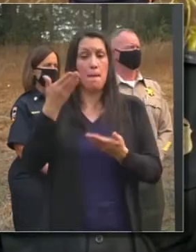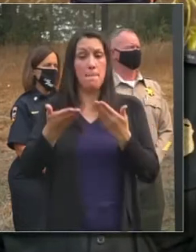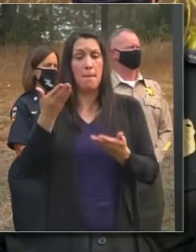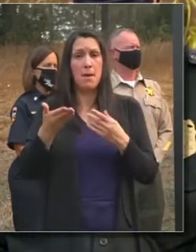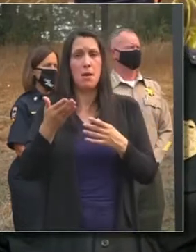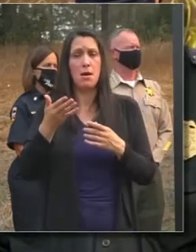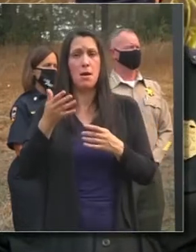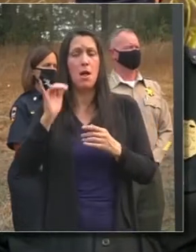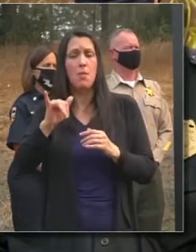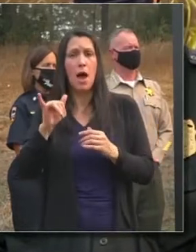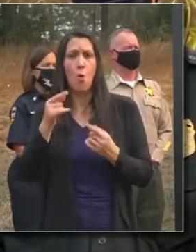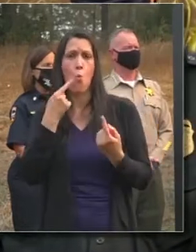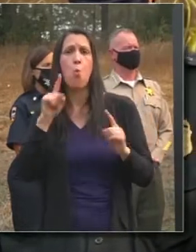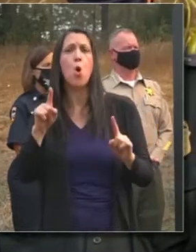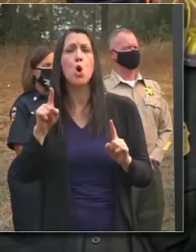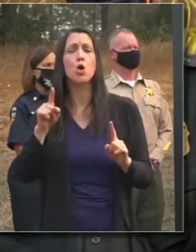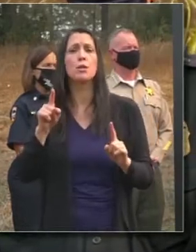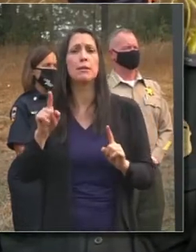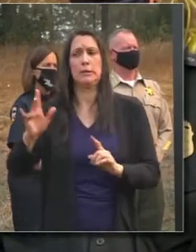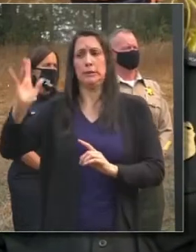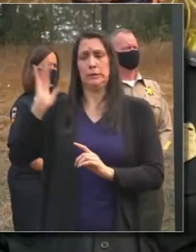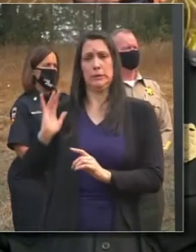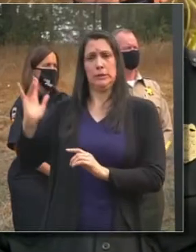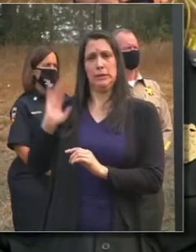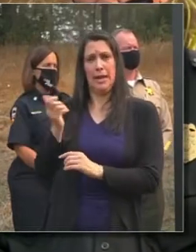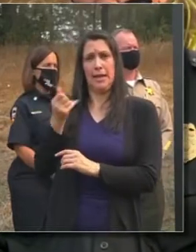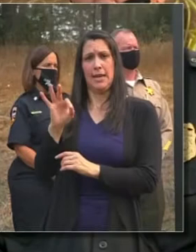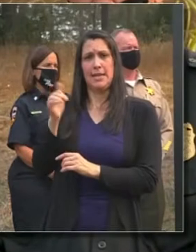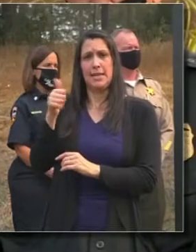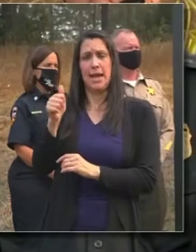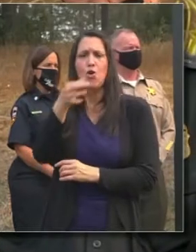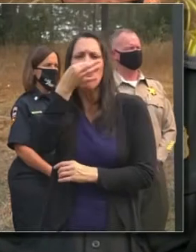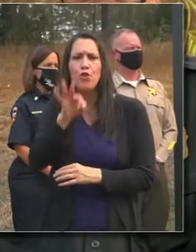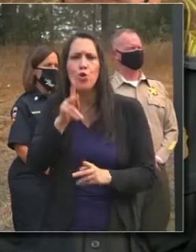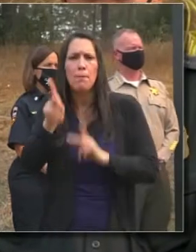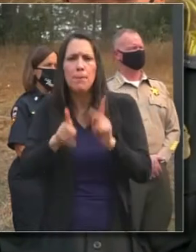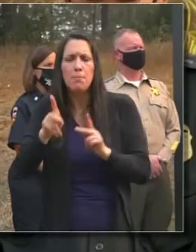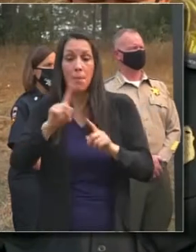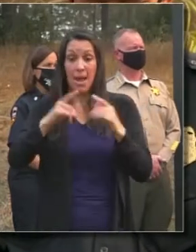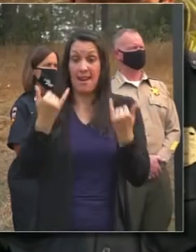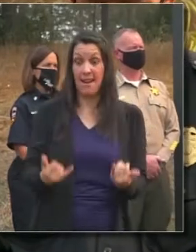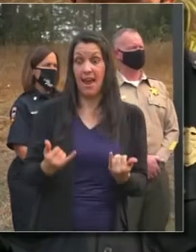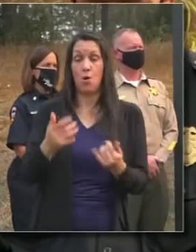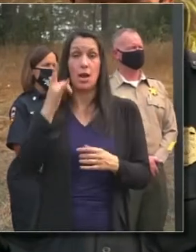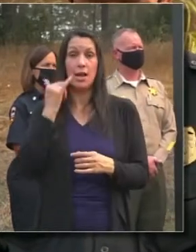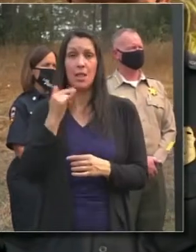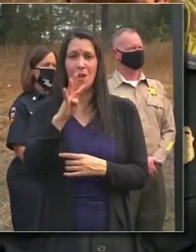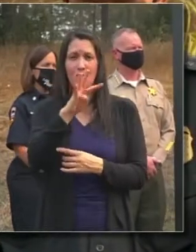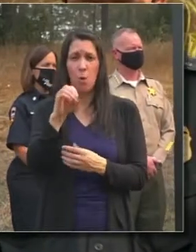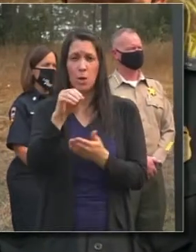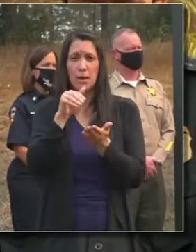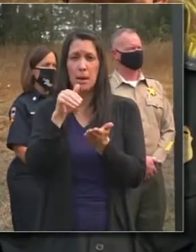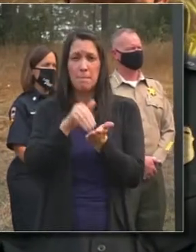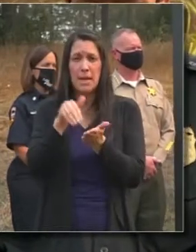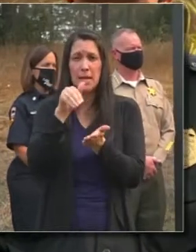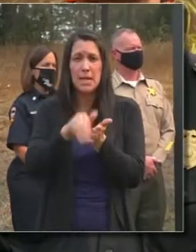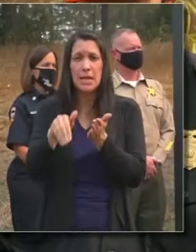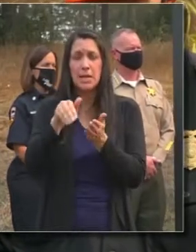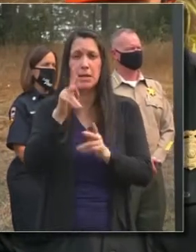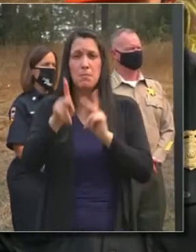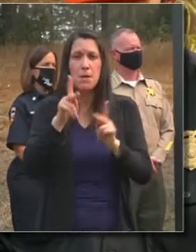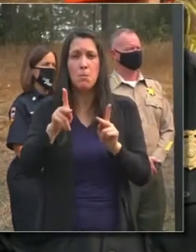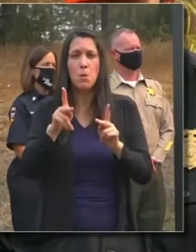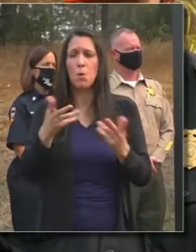haya funcionado cuando eran pocas las personas que vivían en ese terreno pero ahora california tiene 40 millones de personas y no hay un